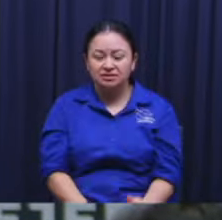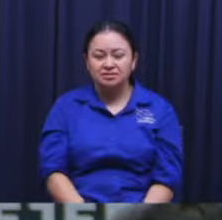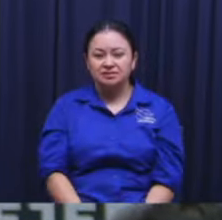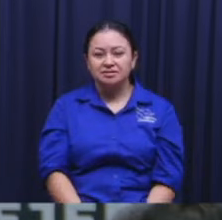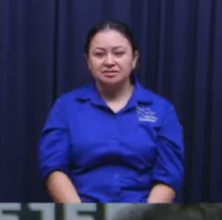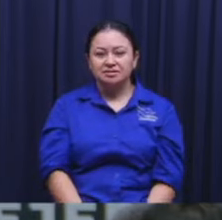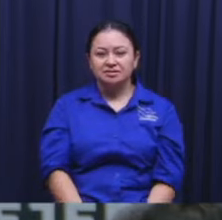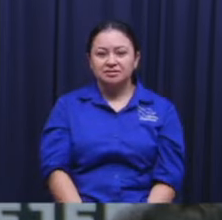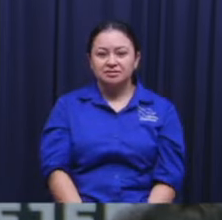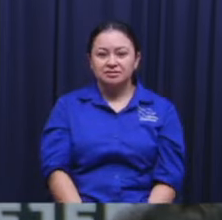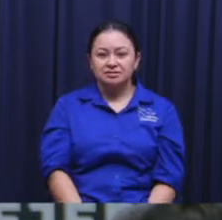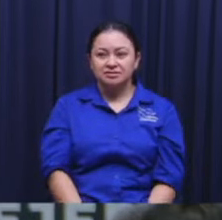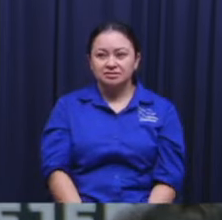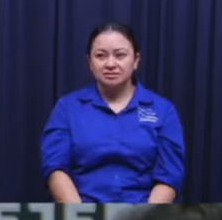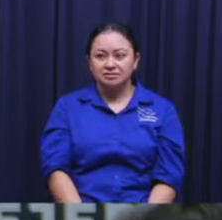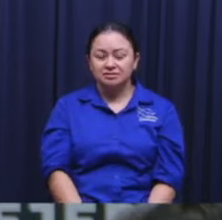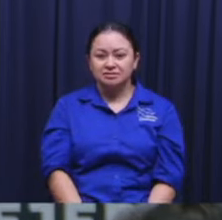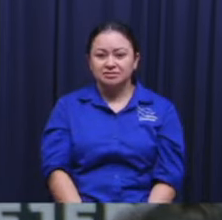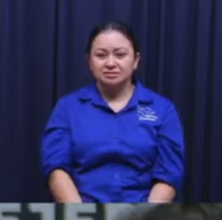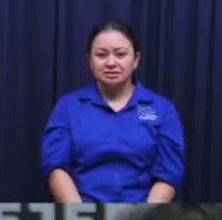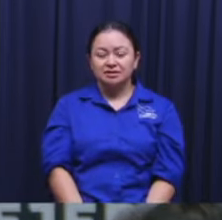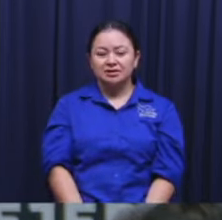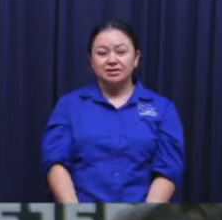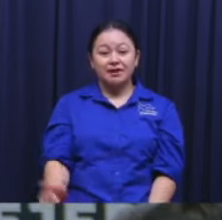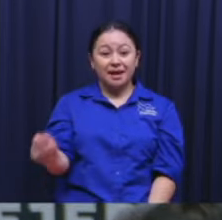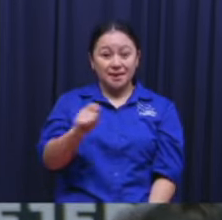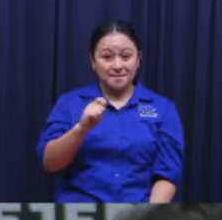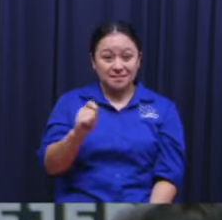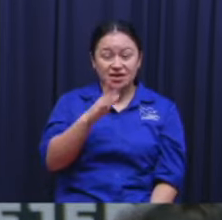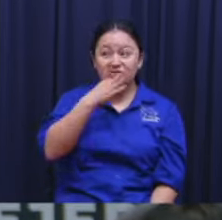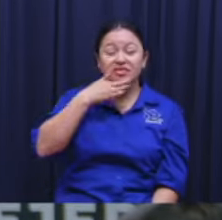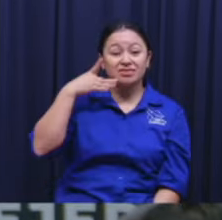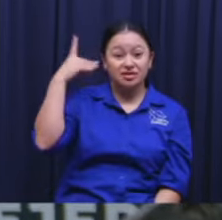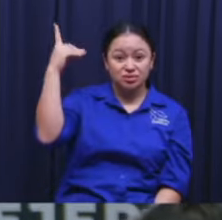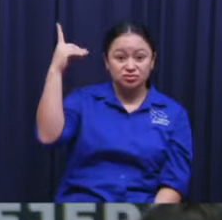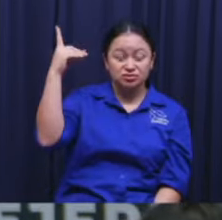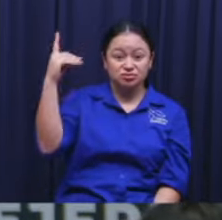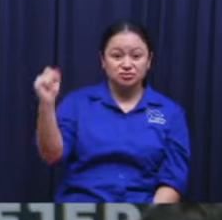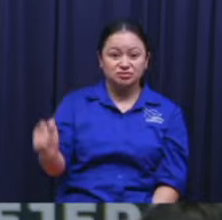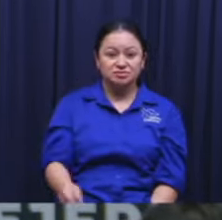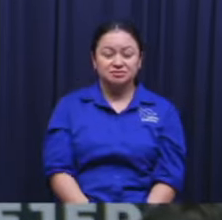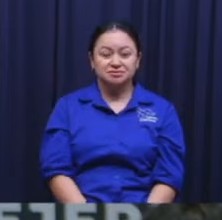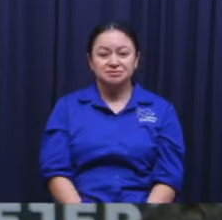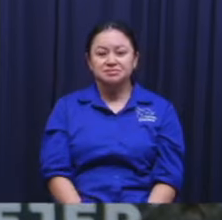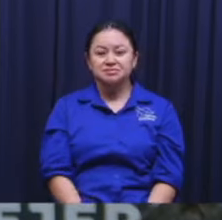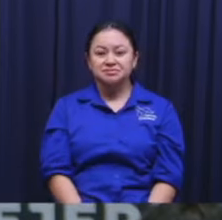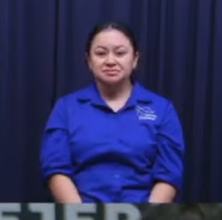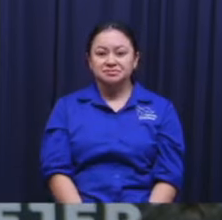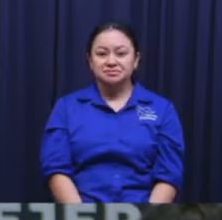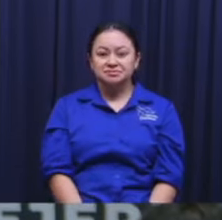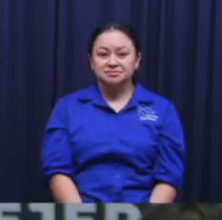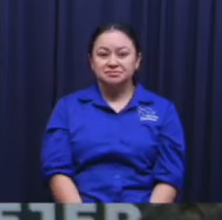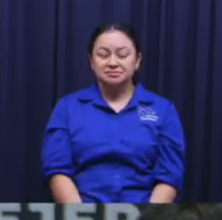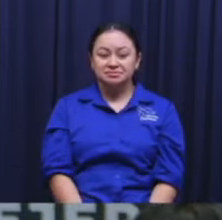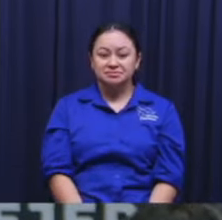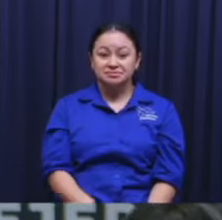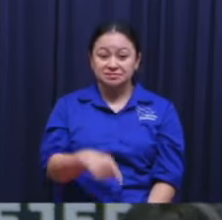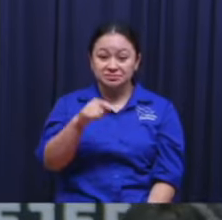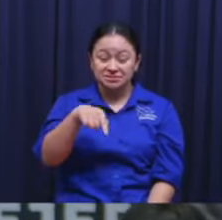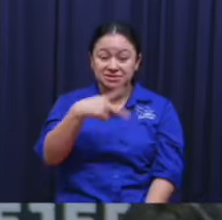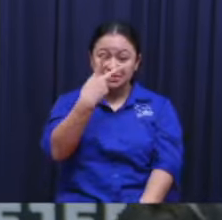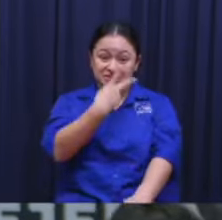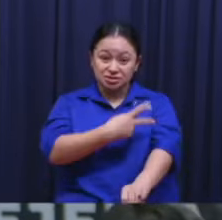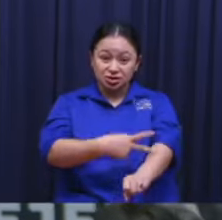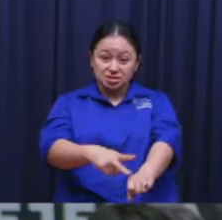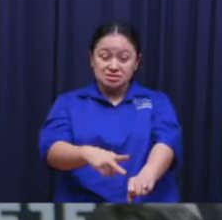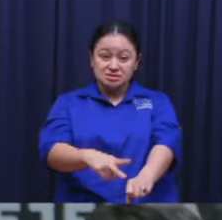decir? Amigo de Dios. Amigo de Dios. O sea que estos relatos son para